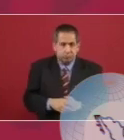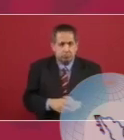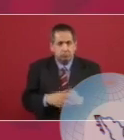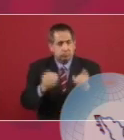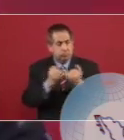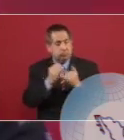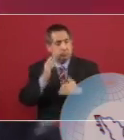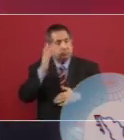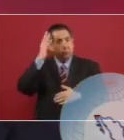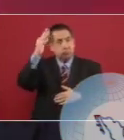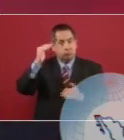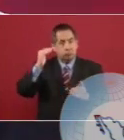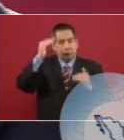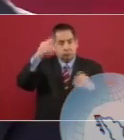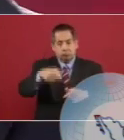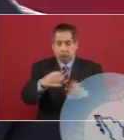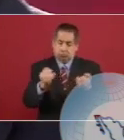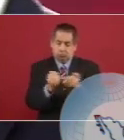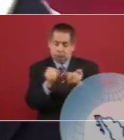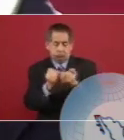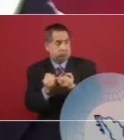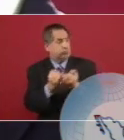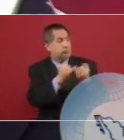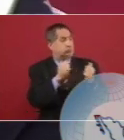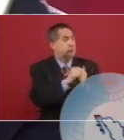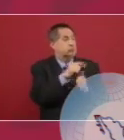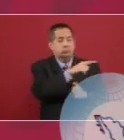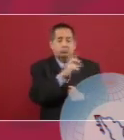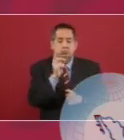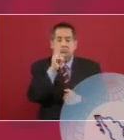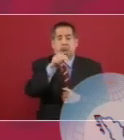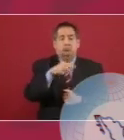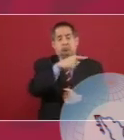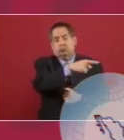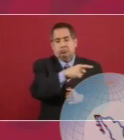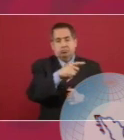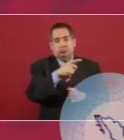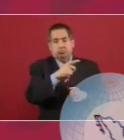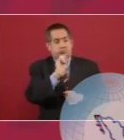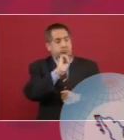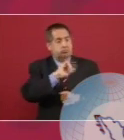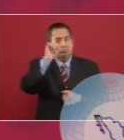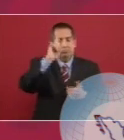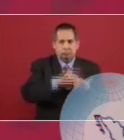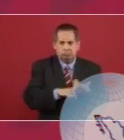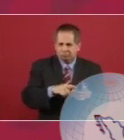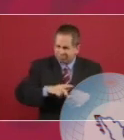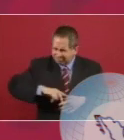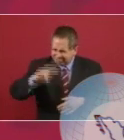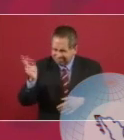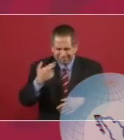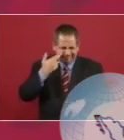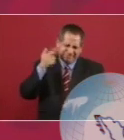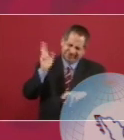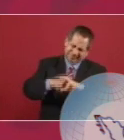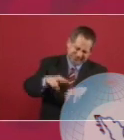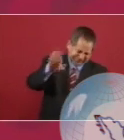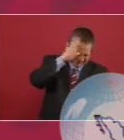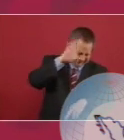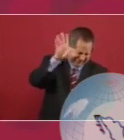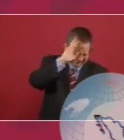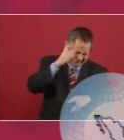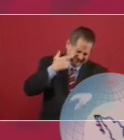para que cuando seas grande seas como don fulano, un reverendo ladrón.